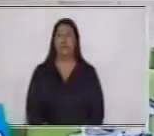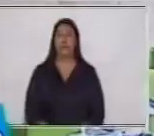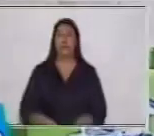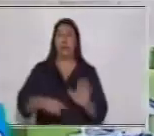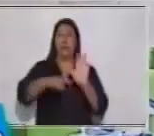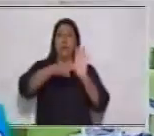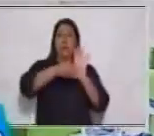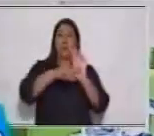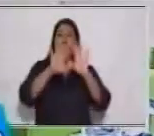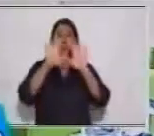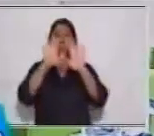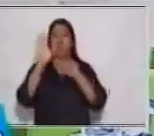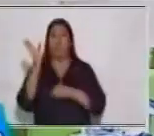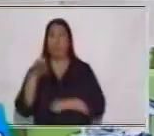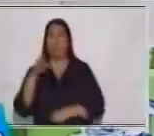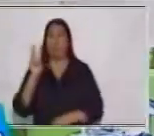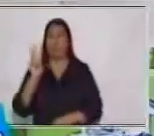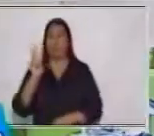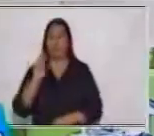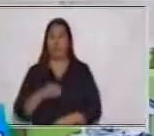menos 10 tercios